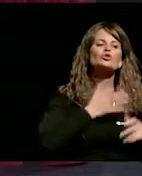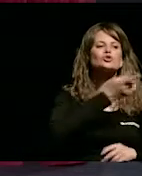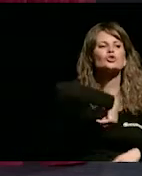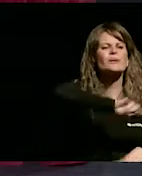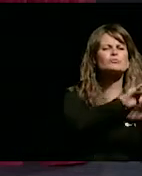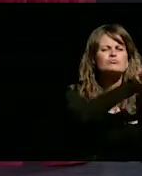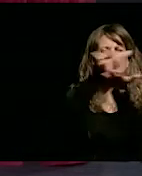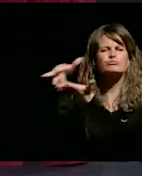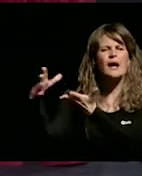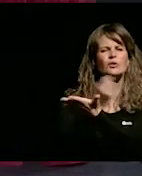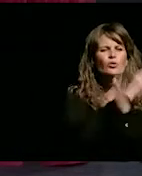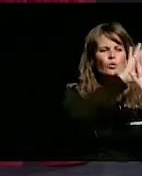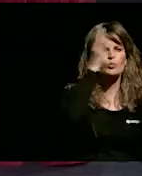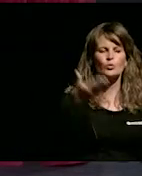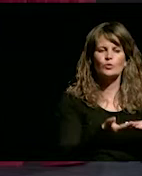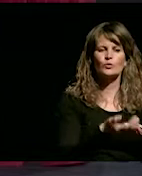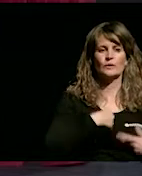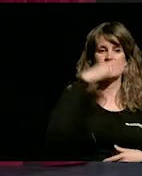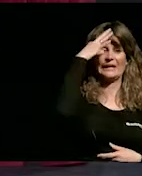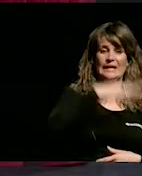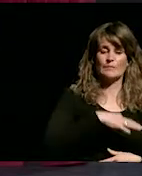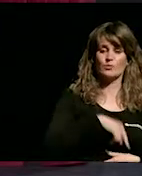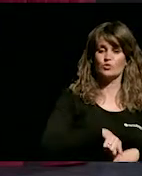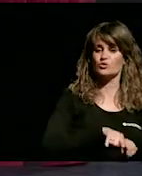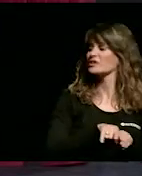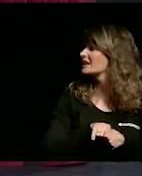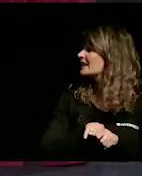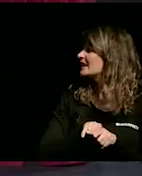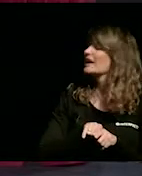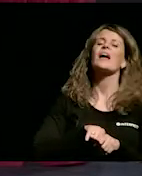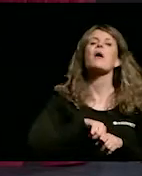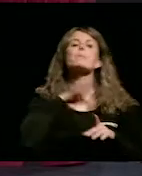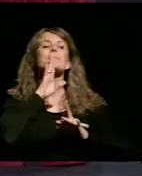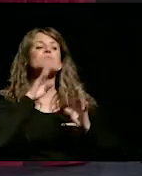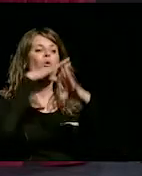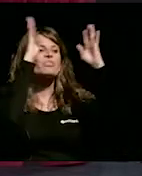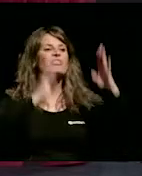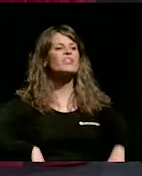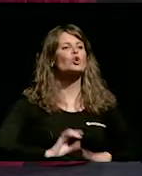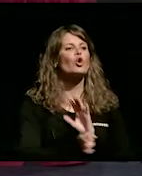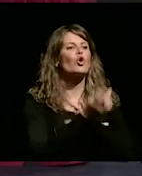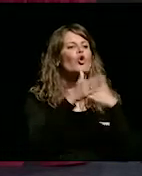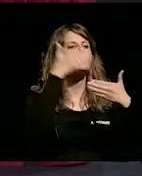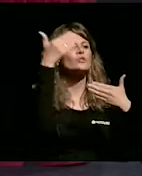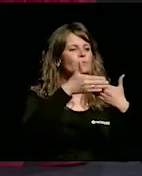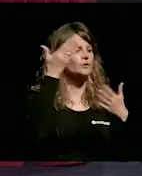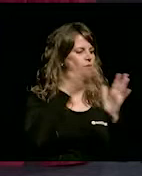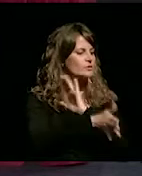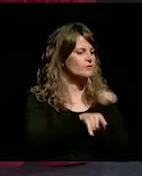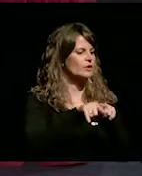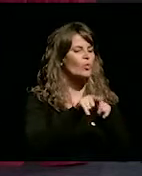el mundo. De ahí que creemos el circo contemporáneo desde una perspectiva multidisciplinar